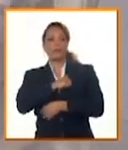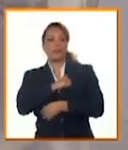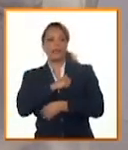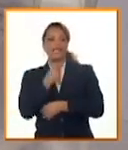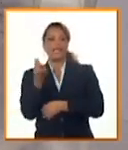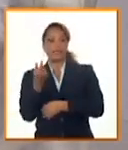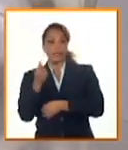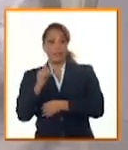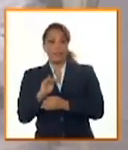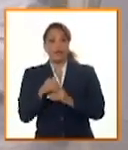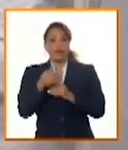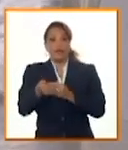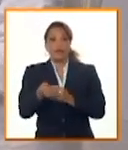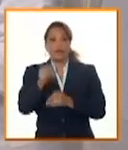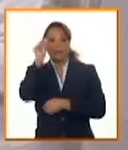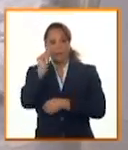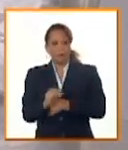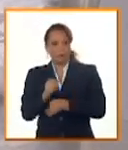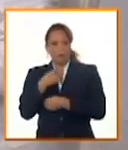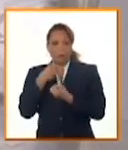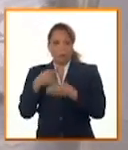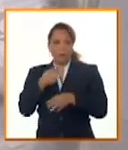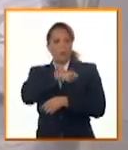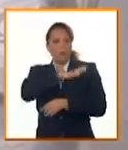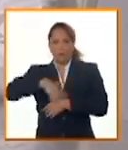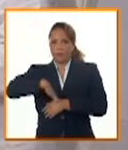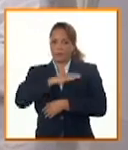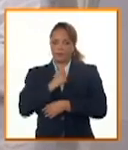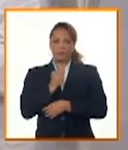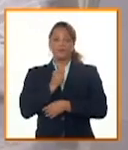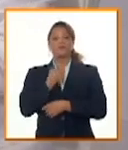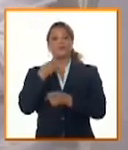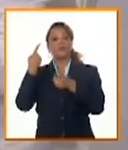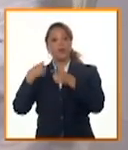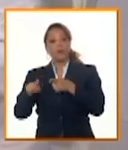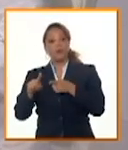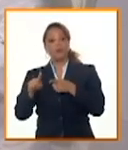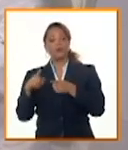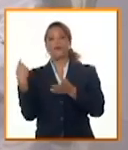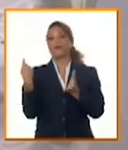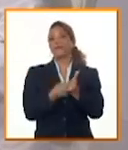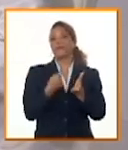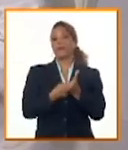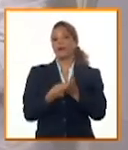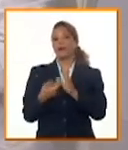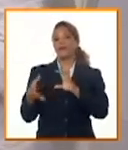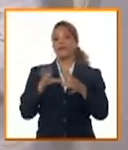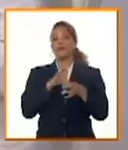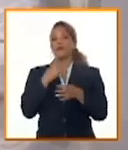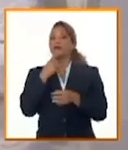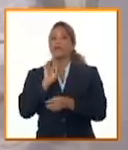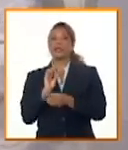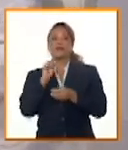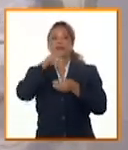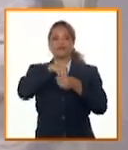fuera del banco lo tiene una persona natural y existen transacciones entre personas natural que no pasan por por el